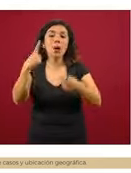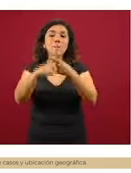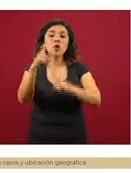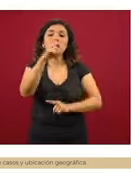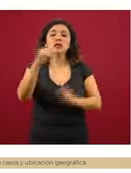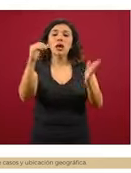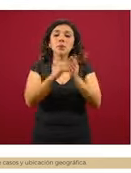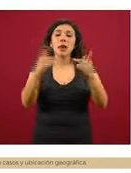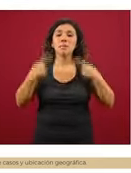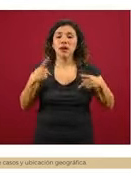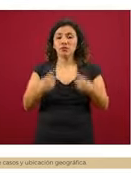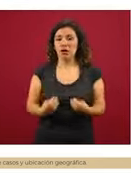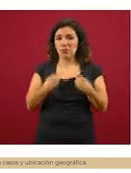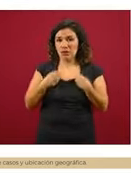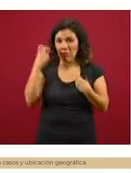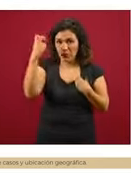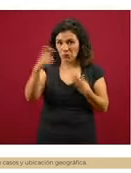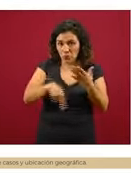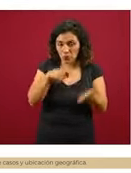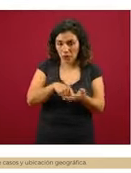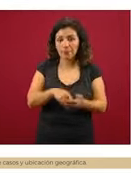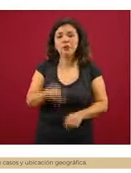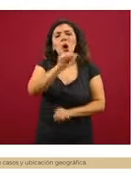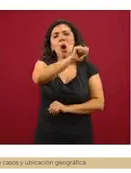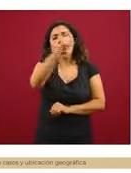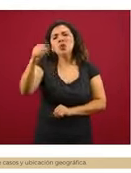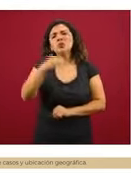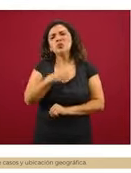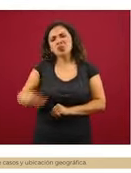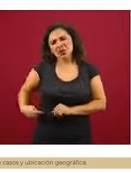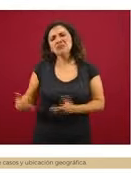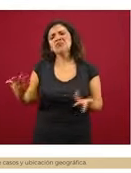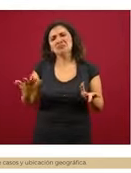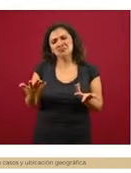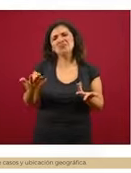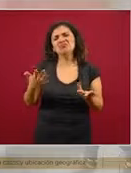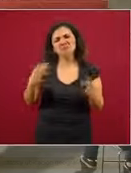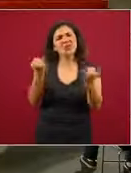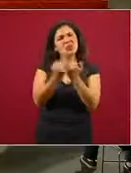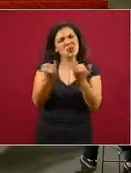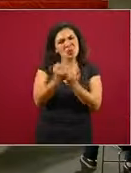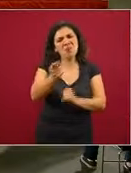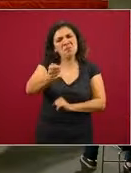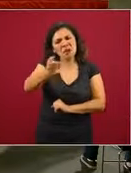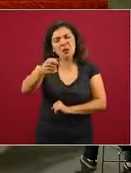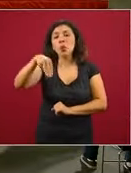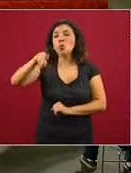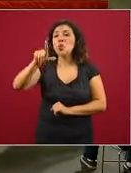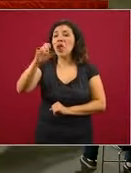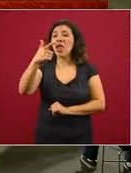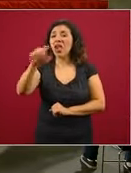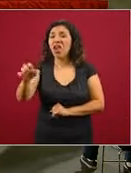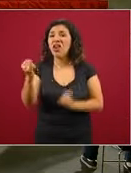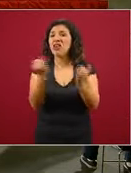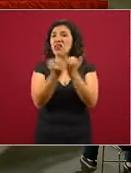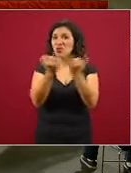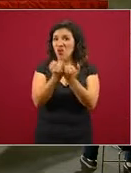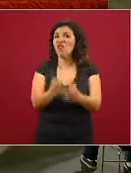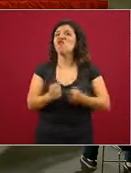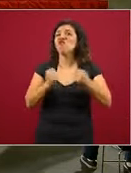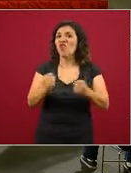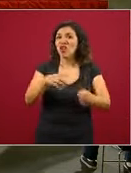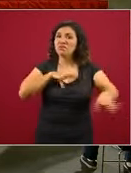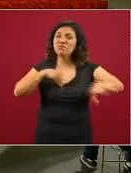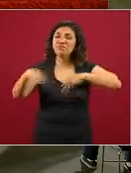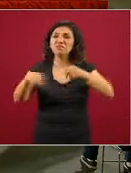100,000 habitantes. Los otros municipios tuvieron un comportamiento, digamos, algo similar. Mulegé también tuvo una intensidad importante